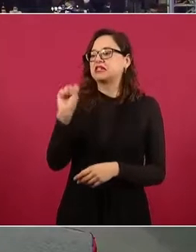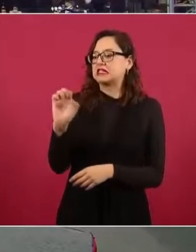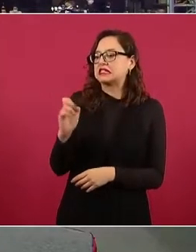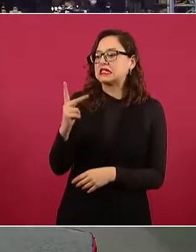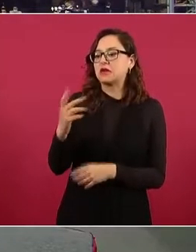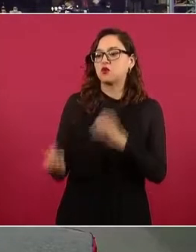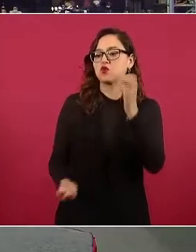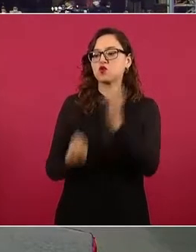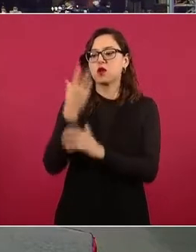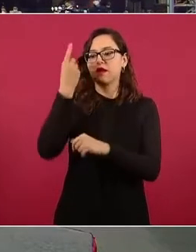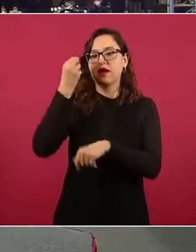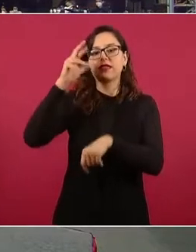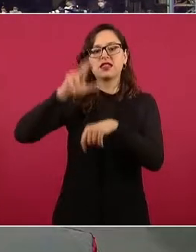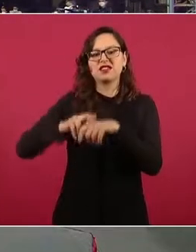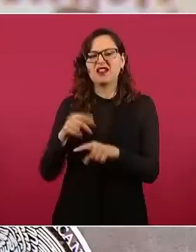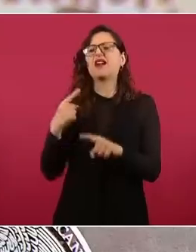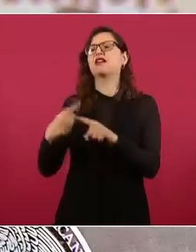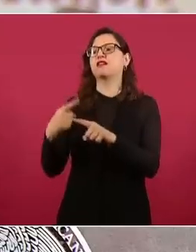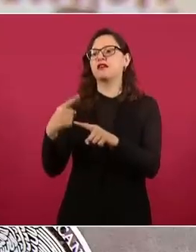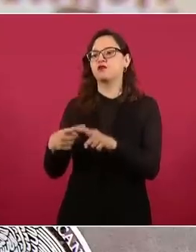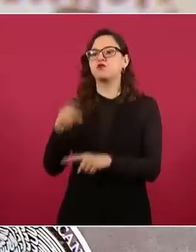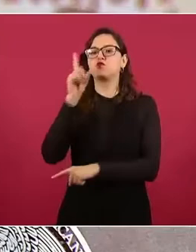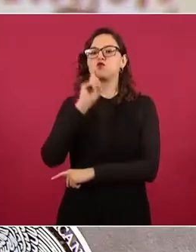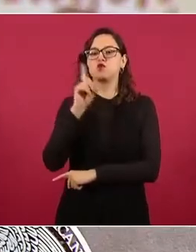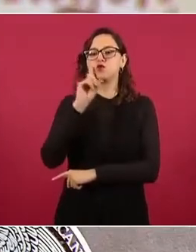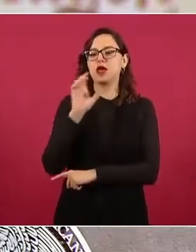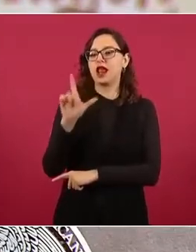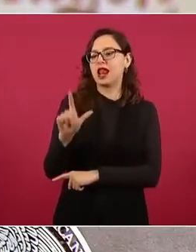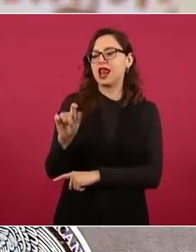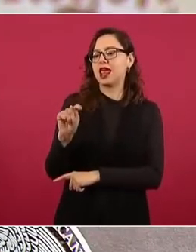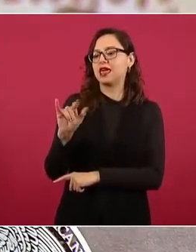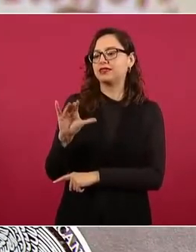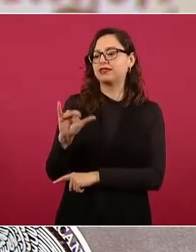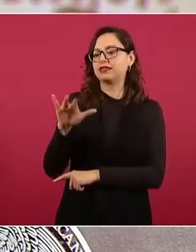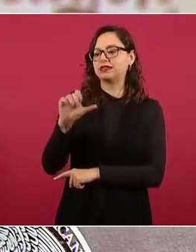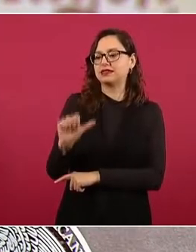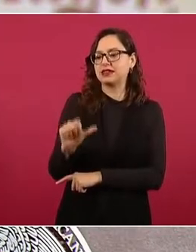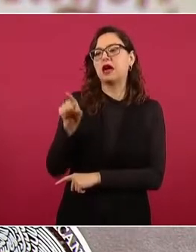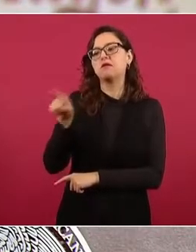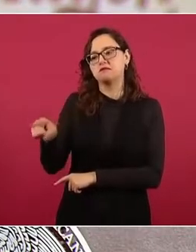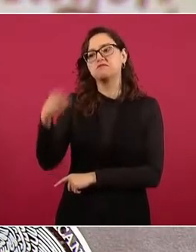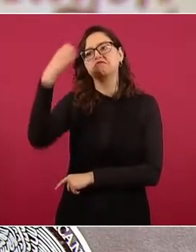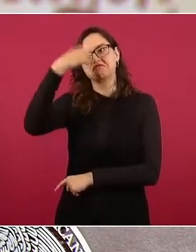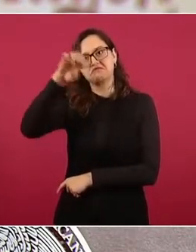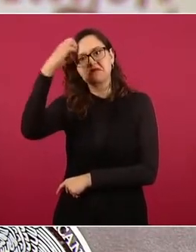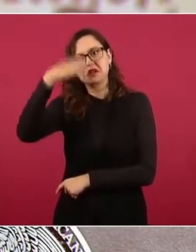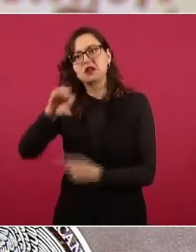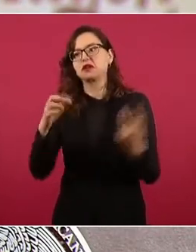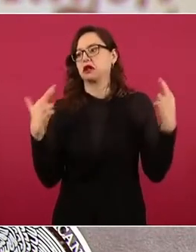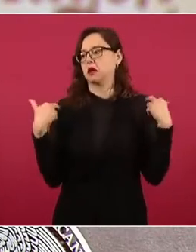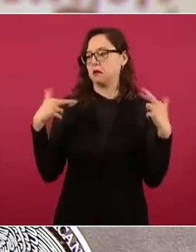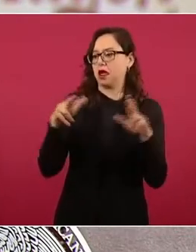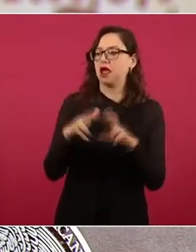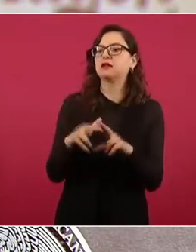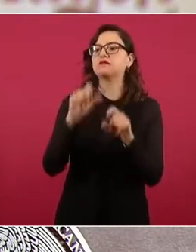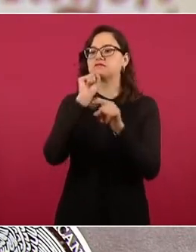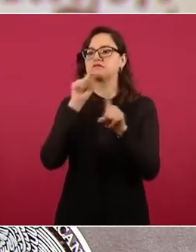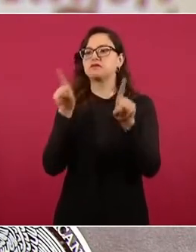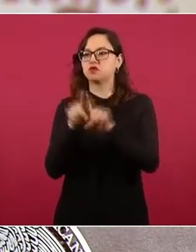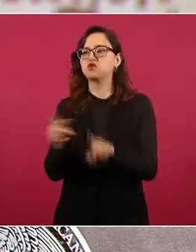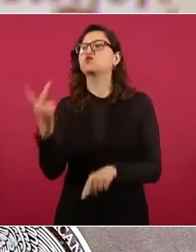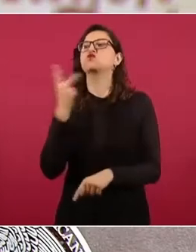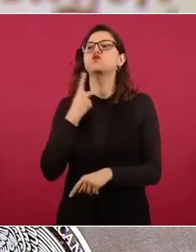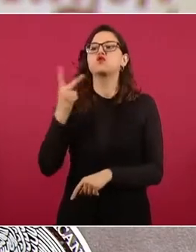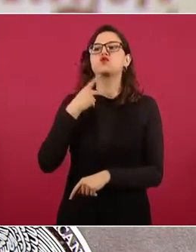trabajadora y con experiencia en la docencia, pero también en la función pública. Será la segunda maestra